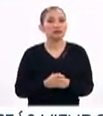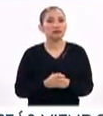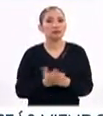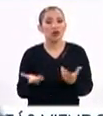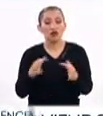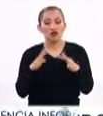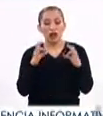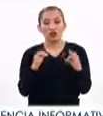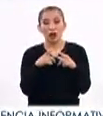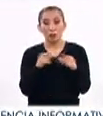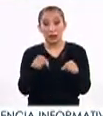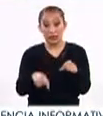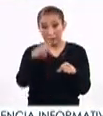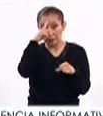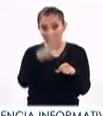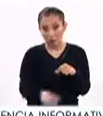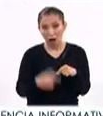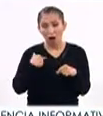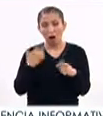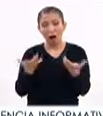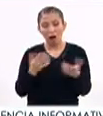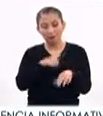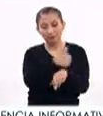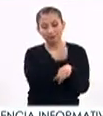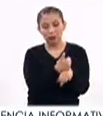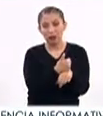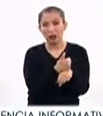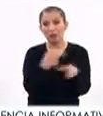La Fundación Japón en México establecido en